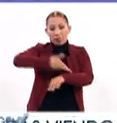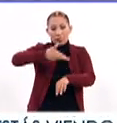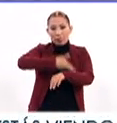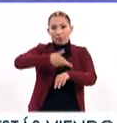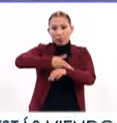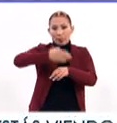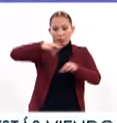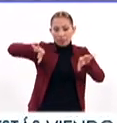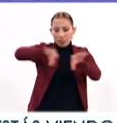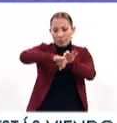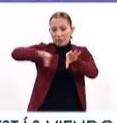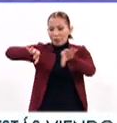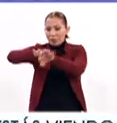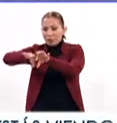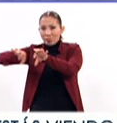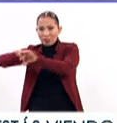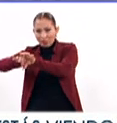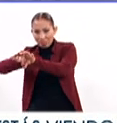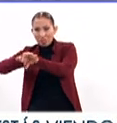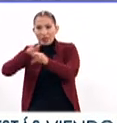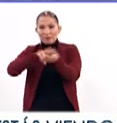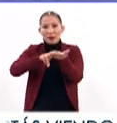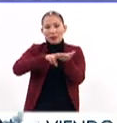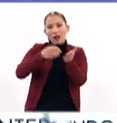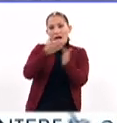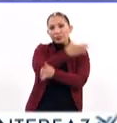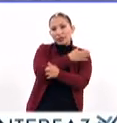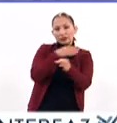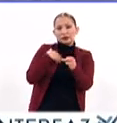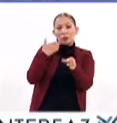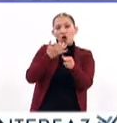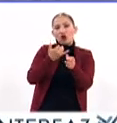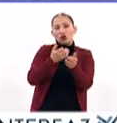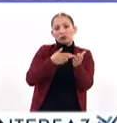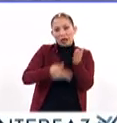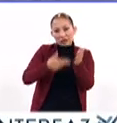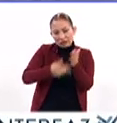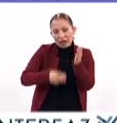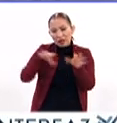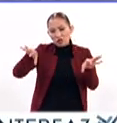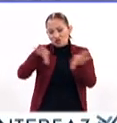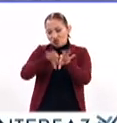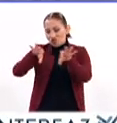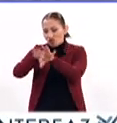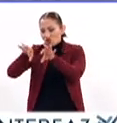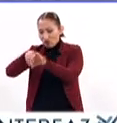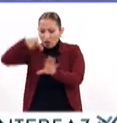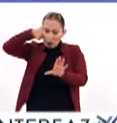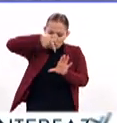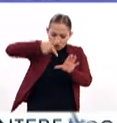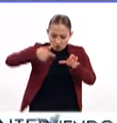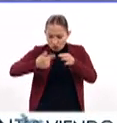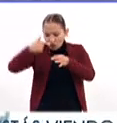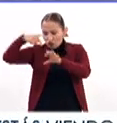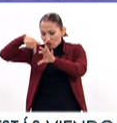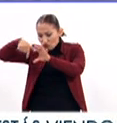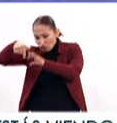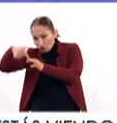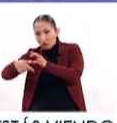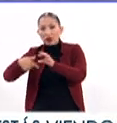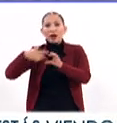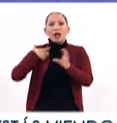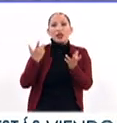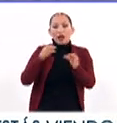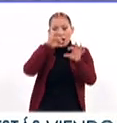de ensamble. Esta bandera llega verde con un primario de taller, se ensamblan un tubo con otro, se solda por las orillas, se